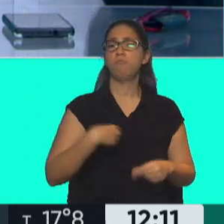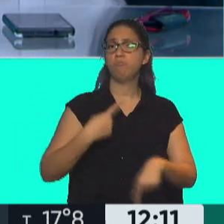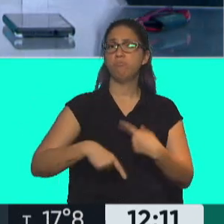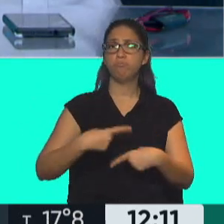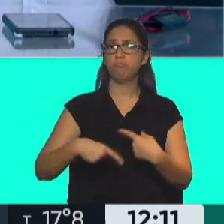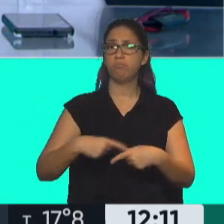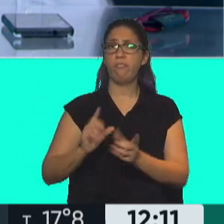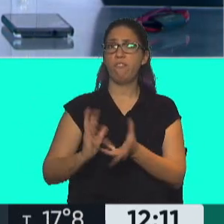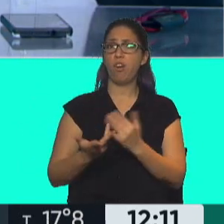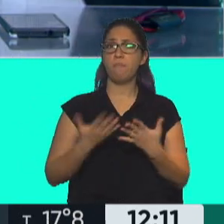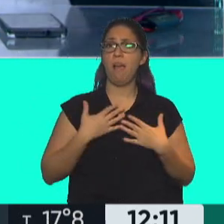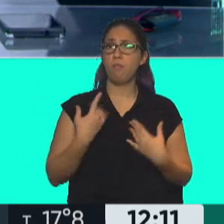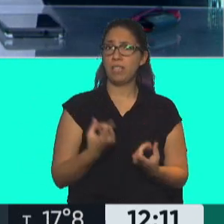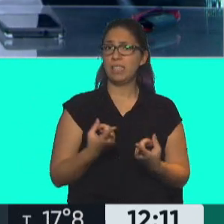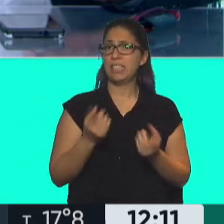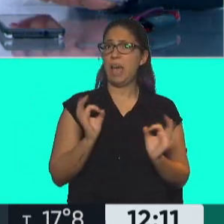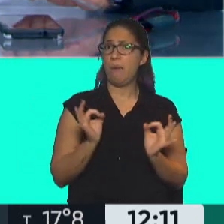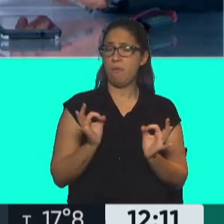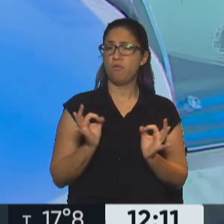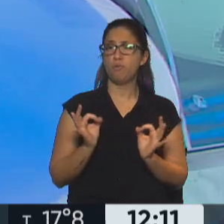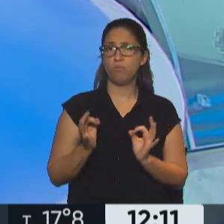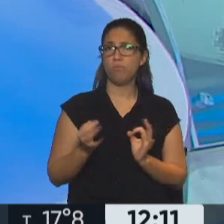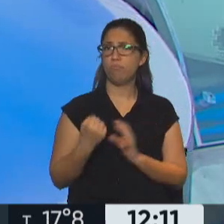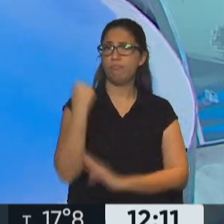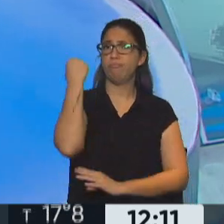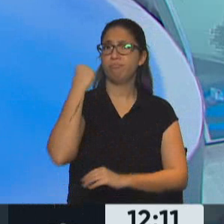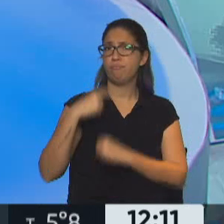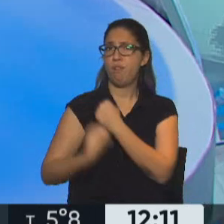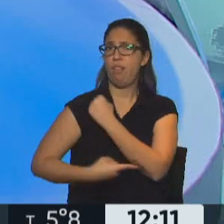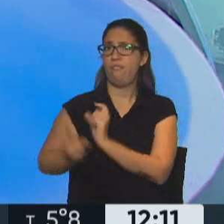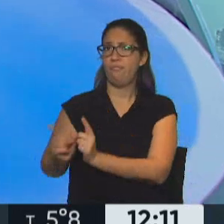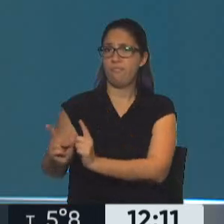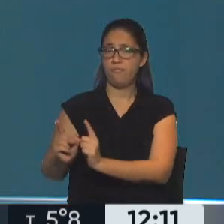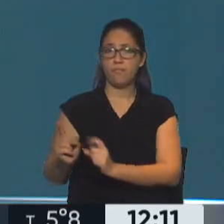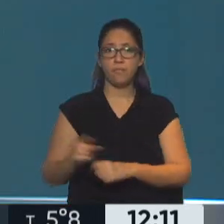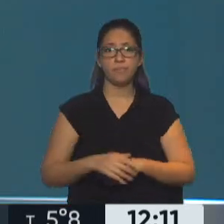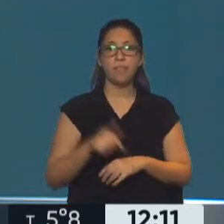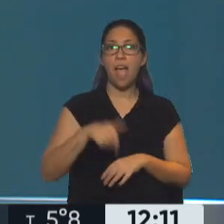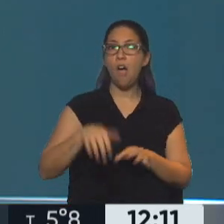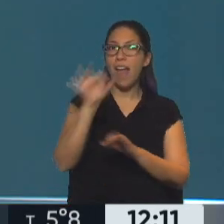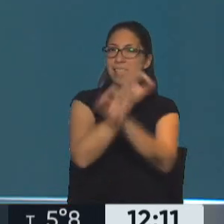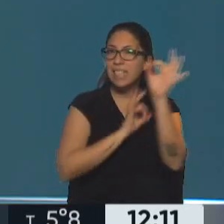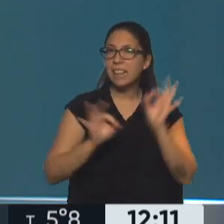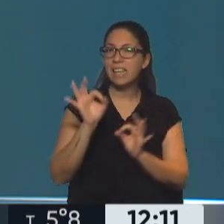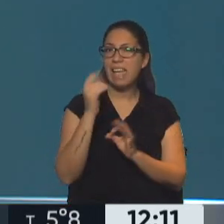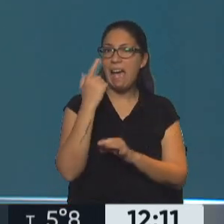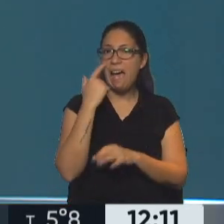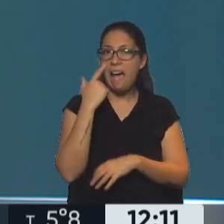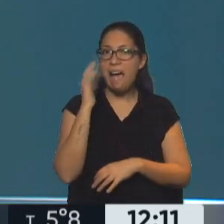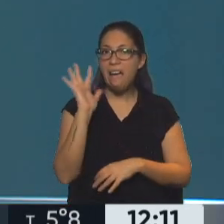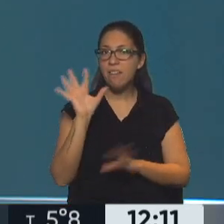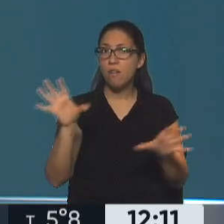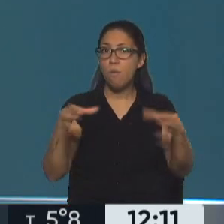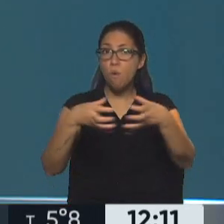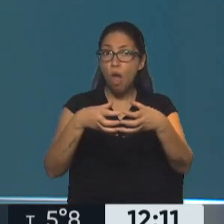porque ahora nos sentimos que encima... Sí, probablemente la estrategia está depositada en ver si es posible romper ese